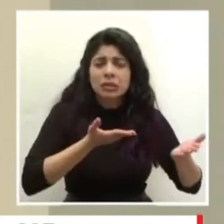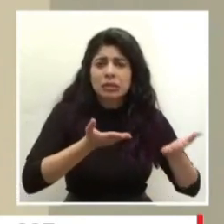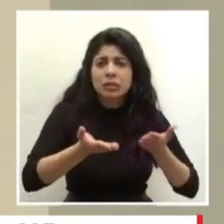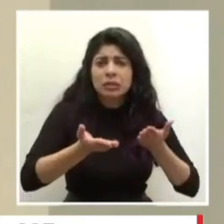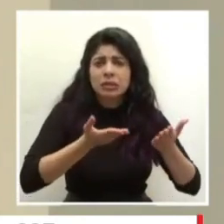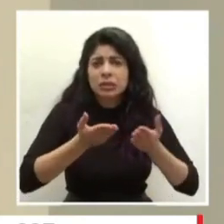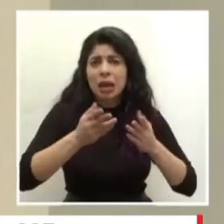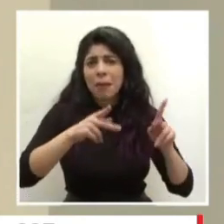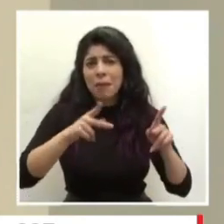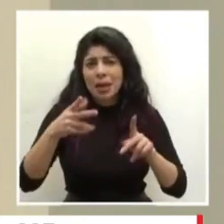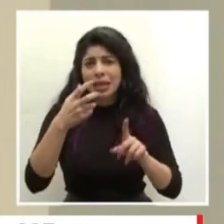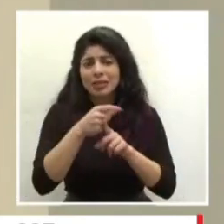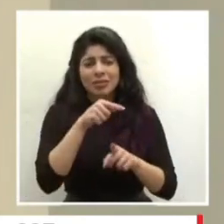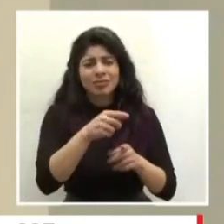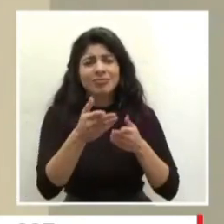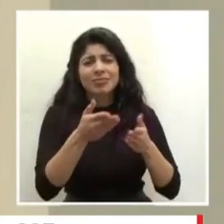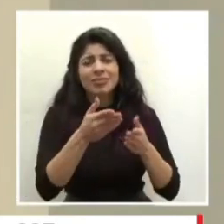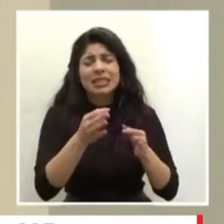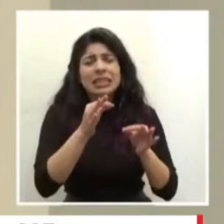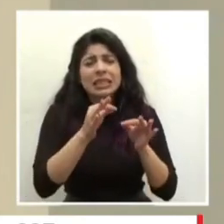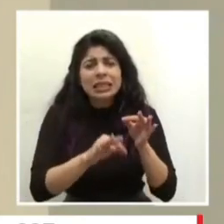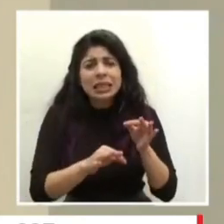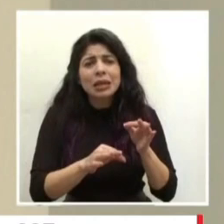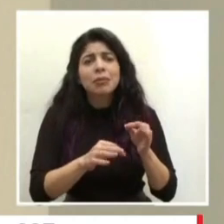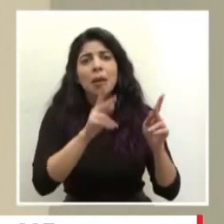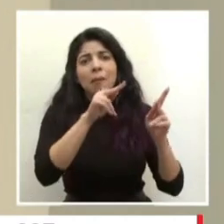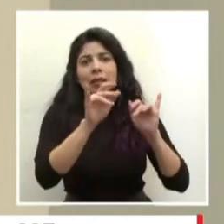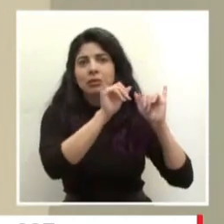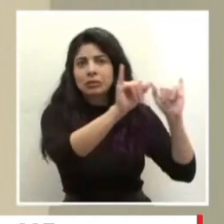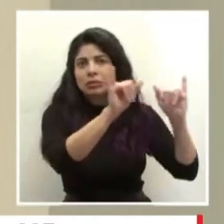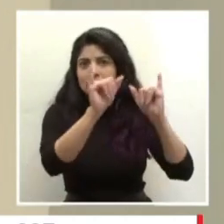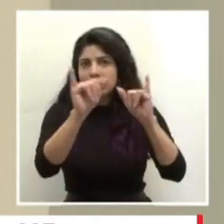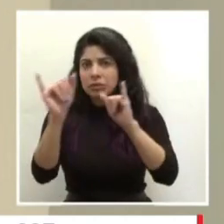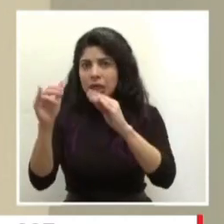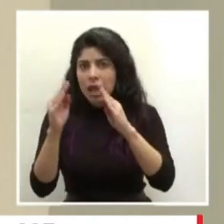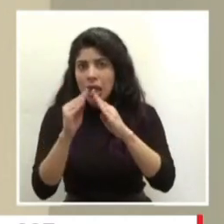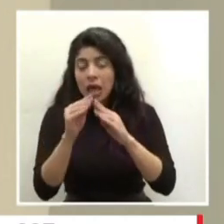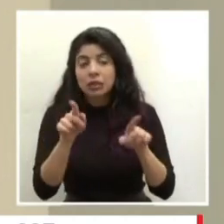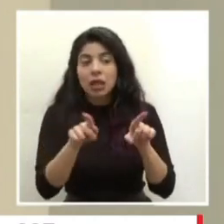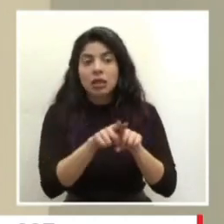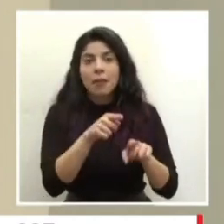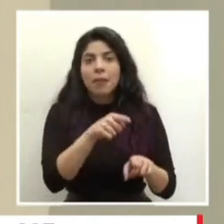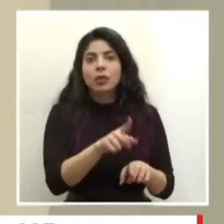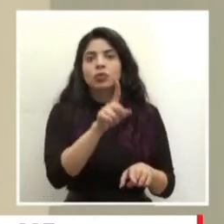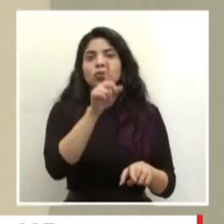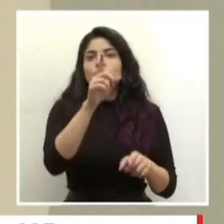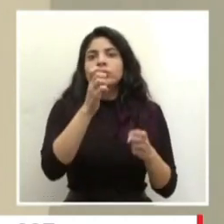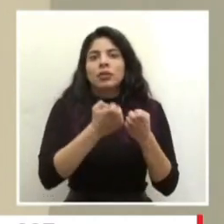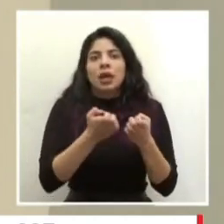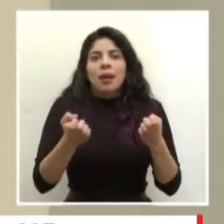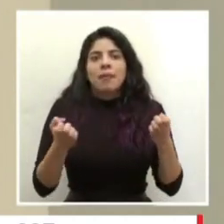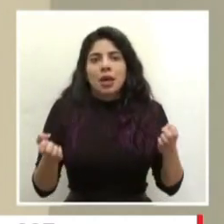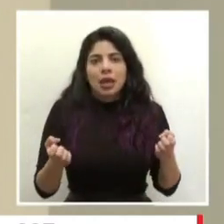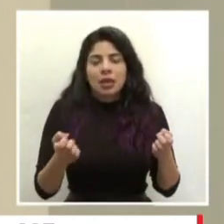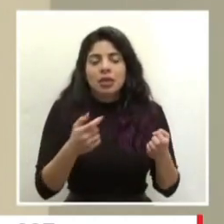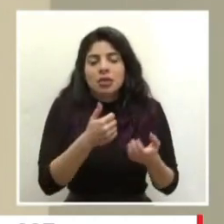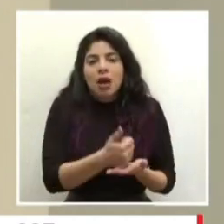de una forma sencilla, garantizando el distanciamiento social, sino que también se ha convertido en un instrumento que nos